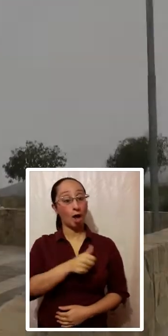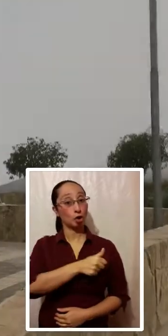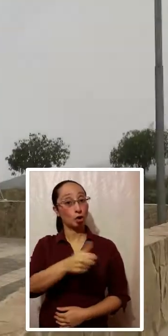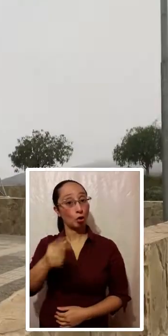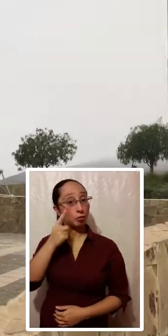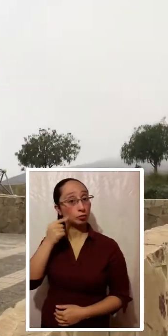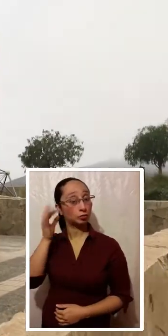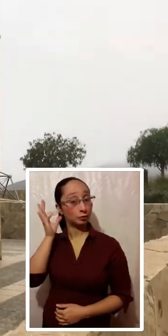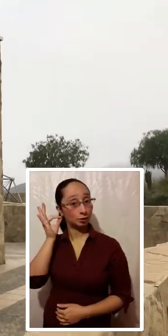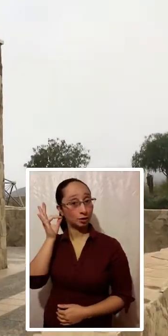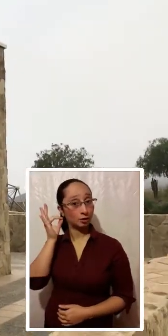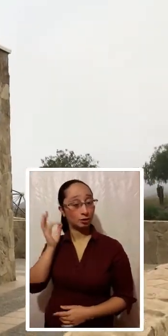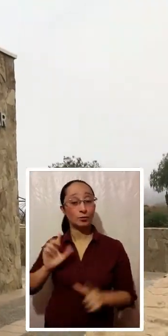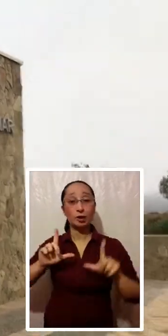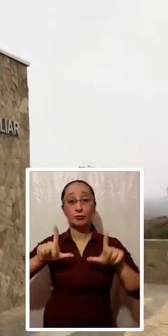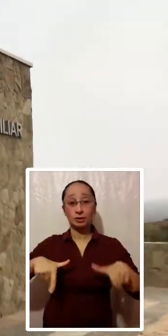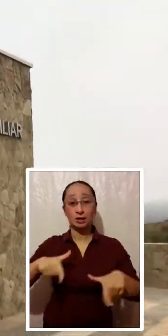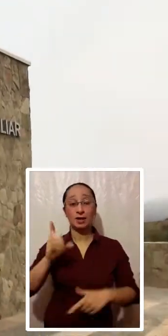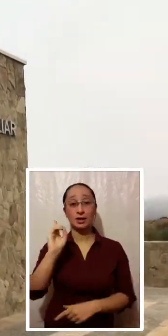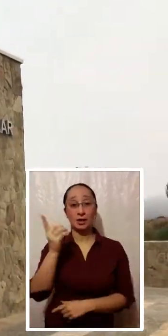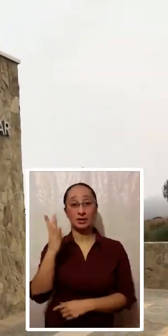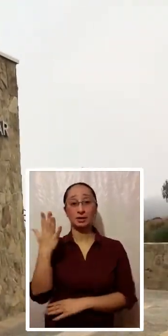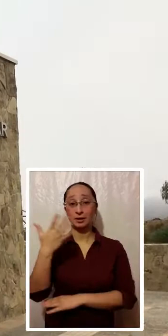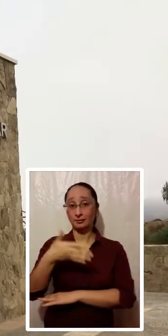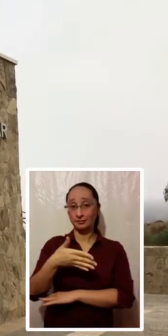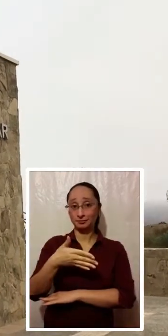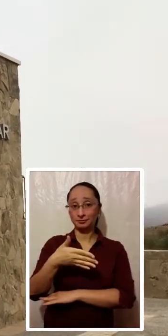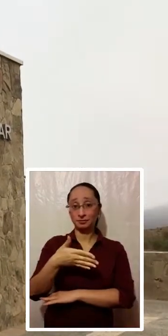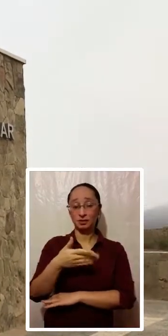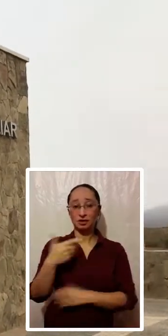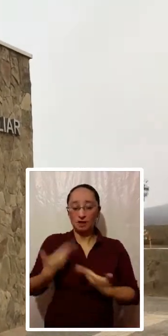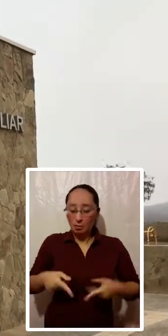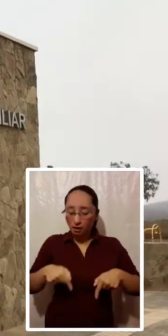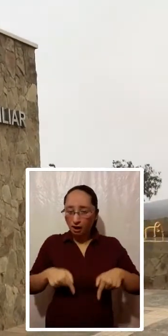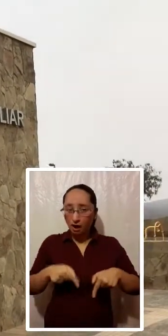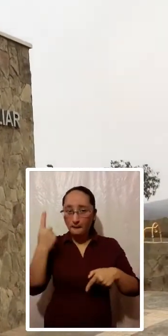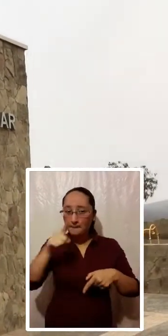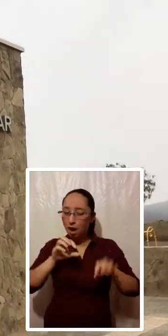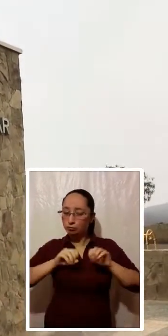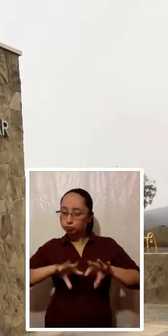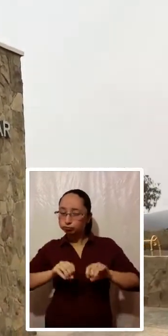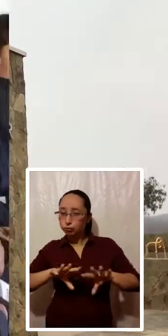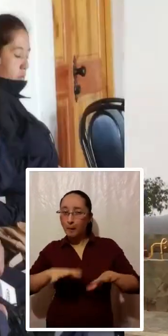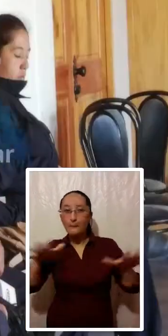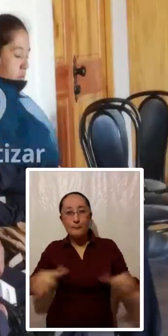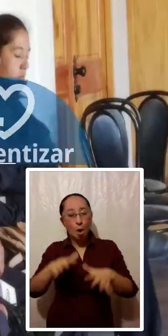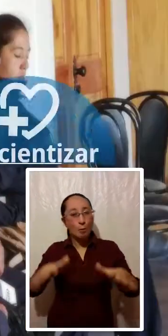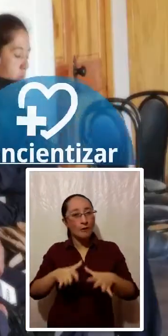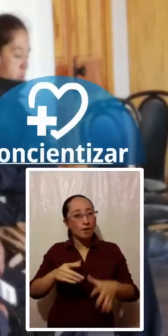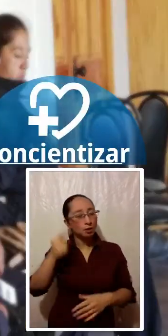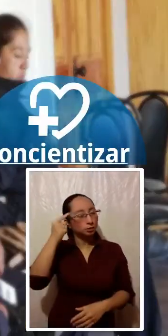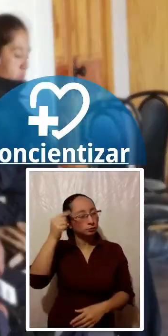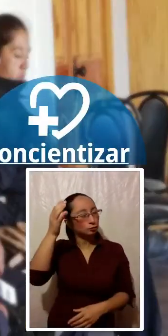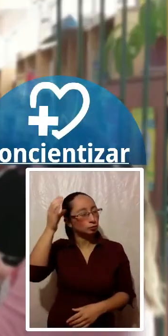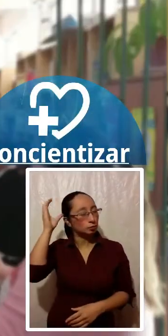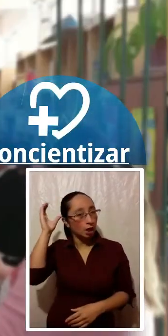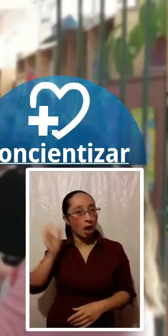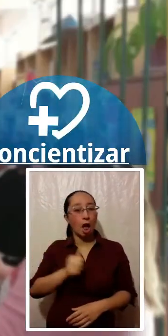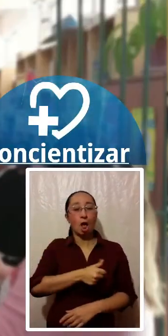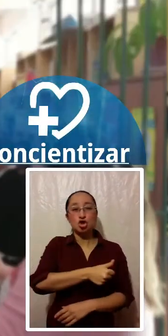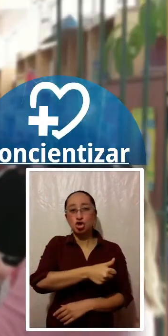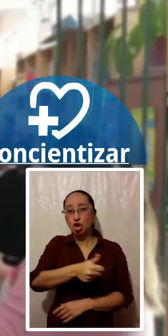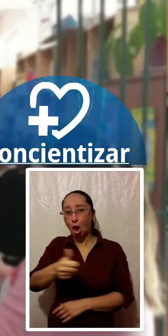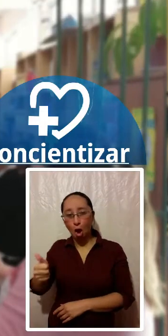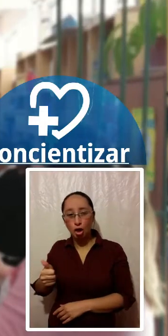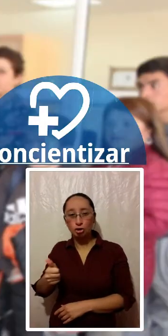Hola a todos y todas. Somos la Oficina de la Discapacidad de La Higuera y estamos aquí para educar, promover y concientizar a